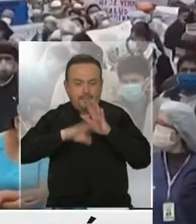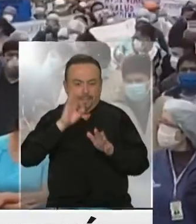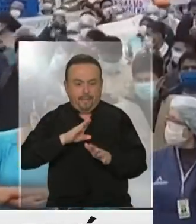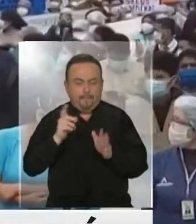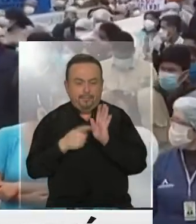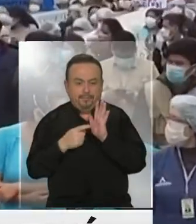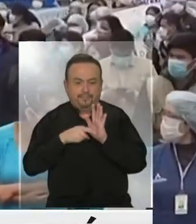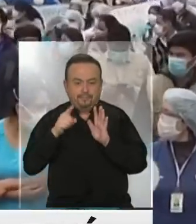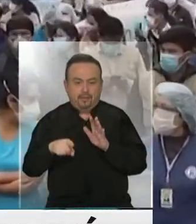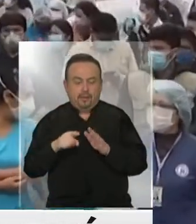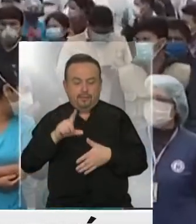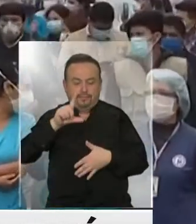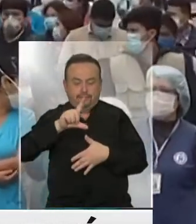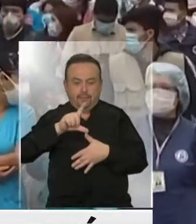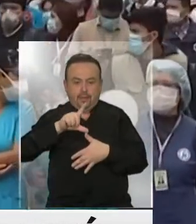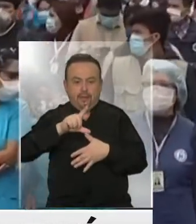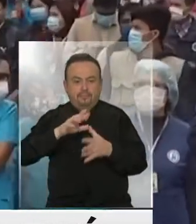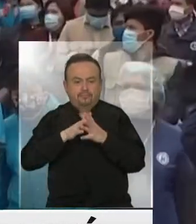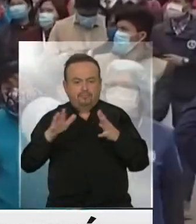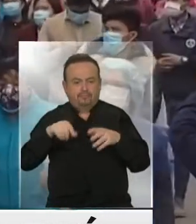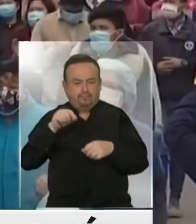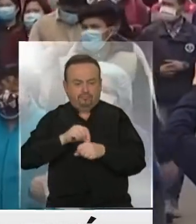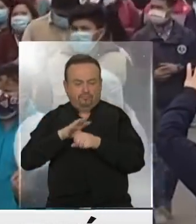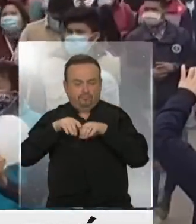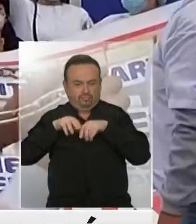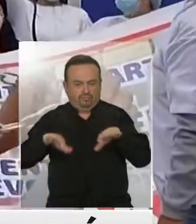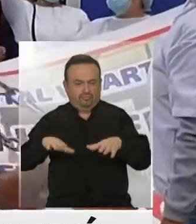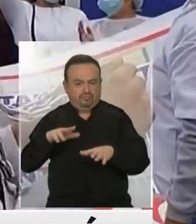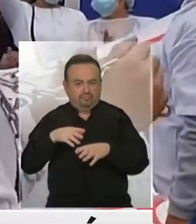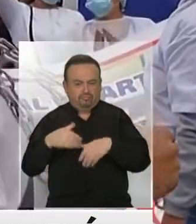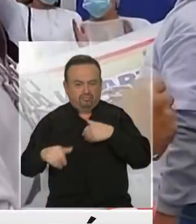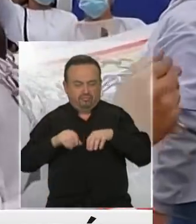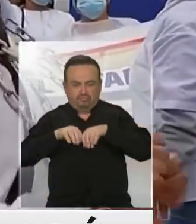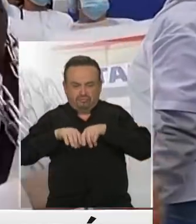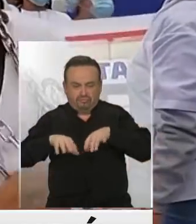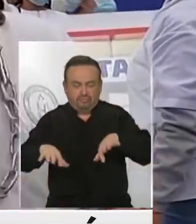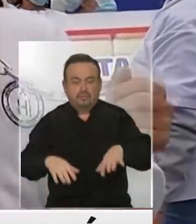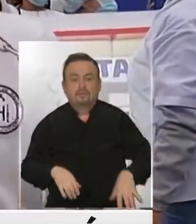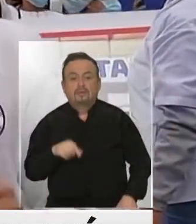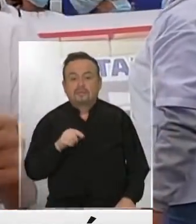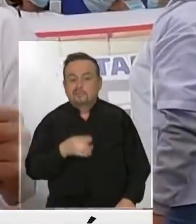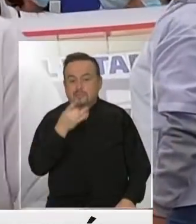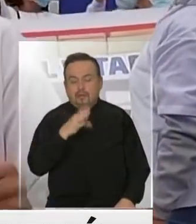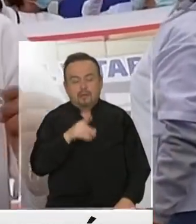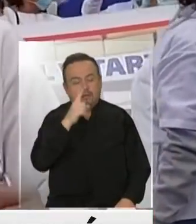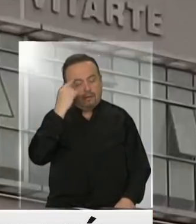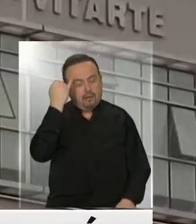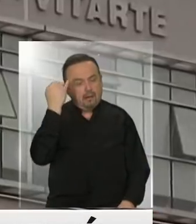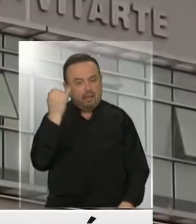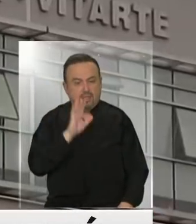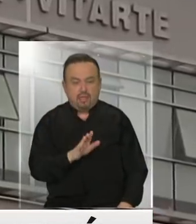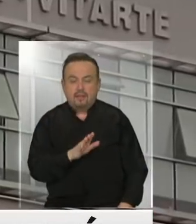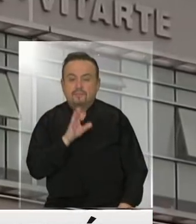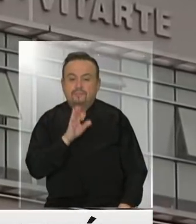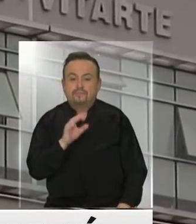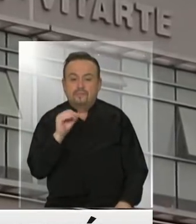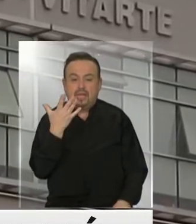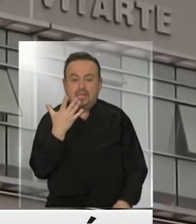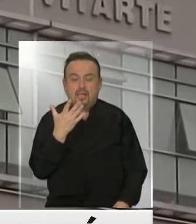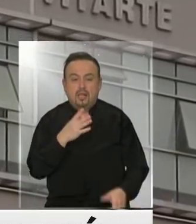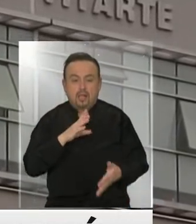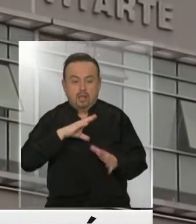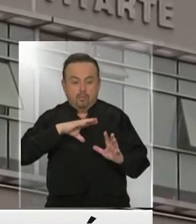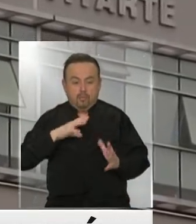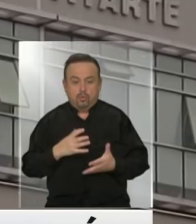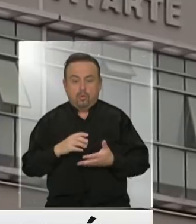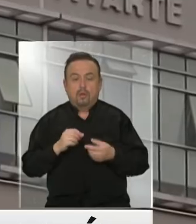casos en Latinoamérica, con más casos de contagiados por COVID-19. Solamente para que se hagan una idea, es el quinto a nivel mundial.